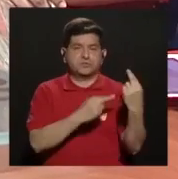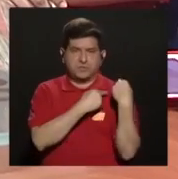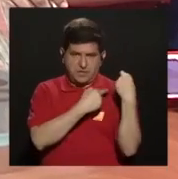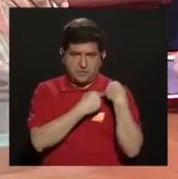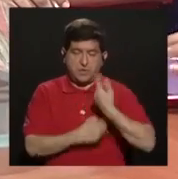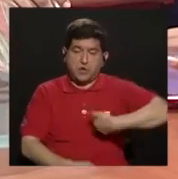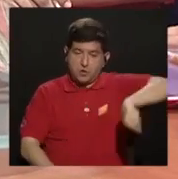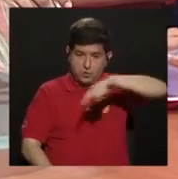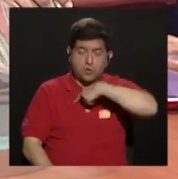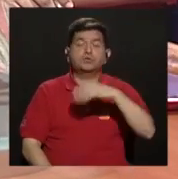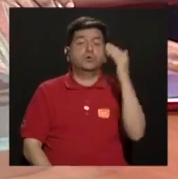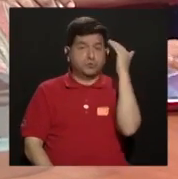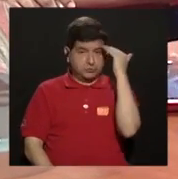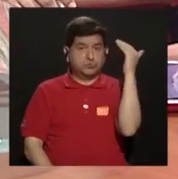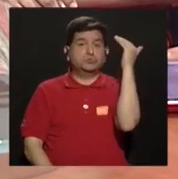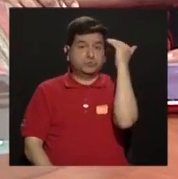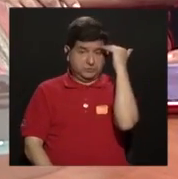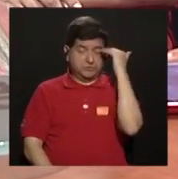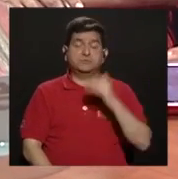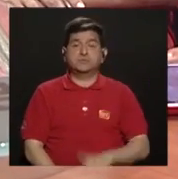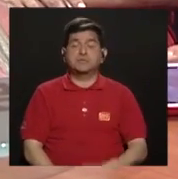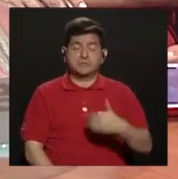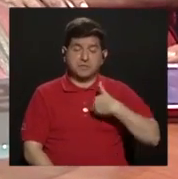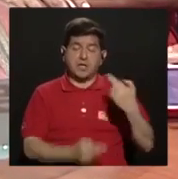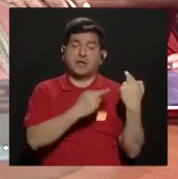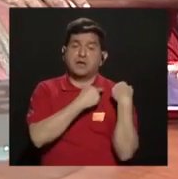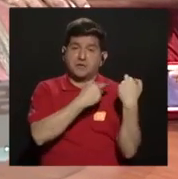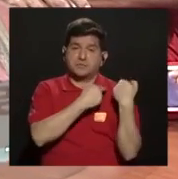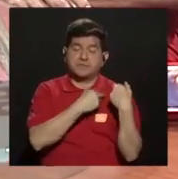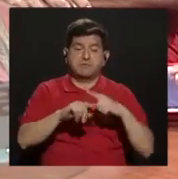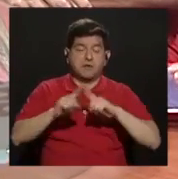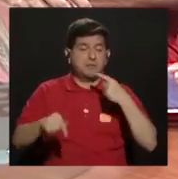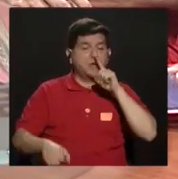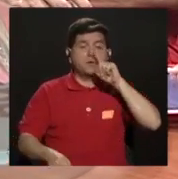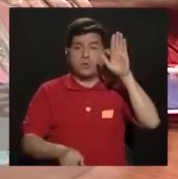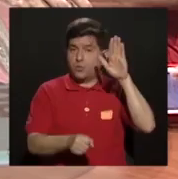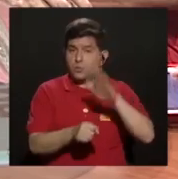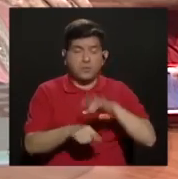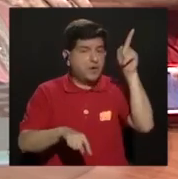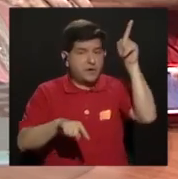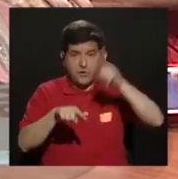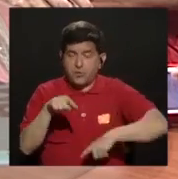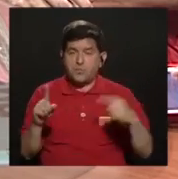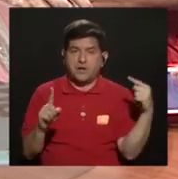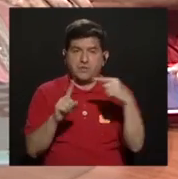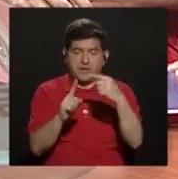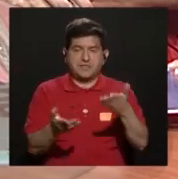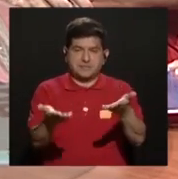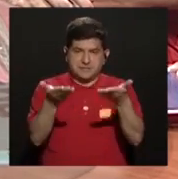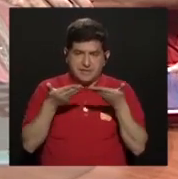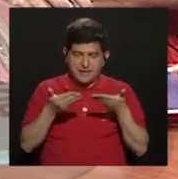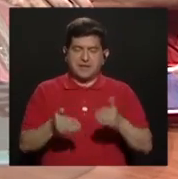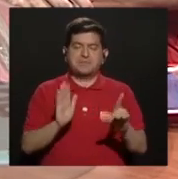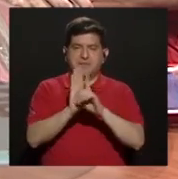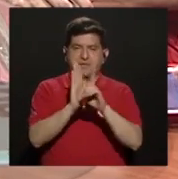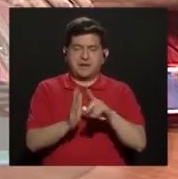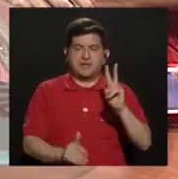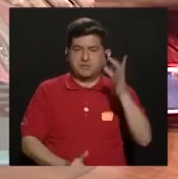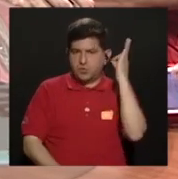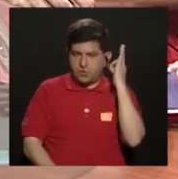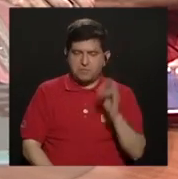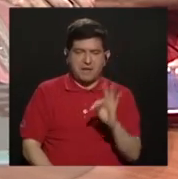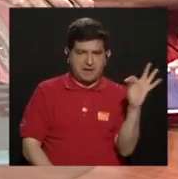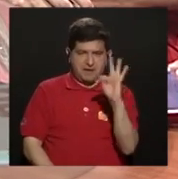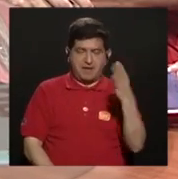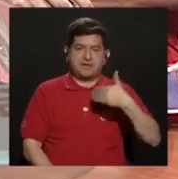pues nosotras estamos muy conscientes de que tenemos deberes, pero es que yo no puedo cumplir con mis deberes hasta que a mí me den mis derechos. El día que mis compañeras